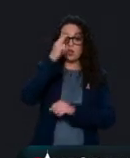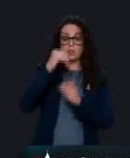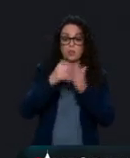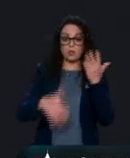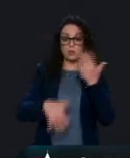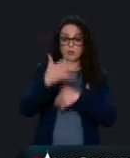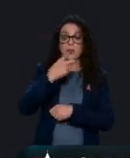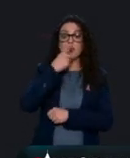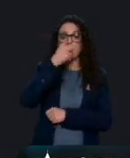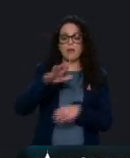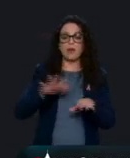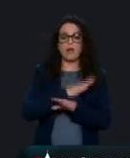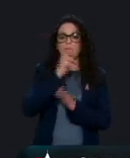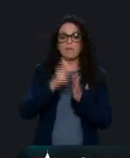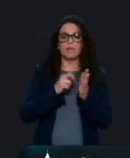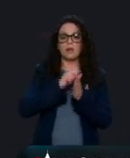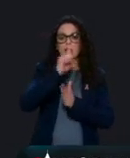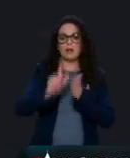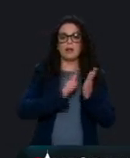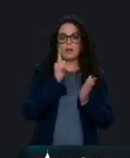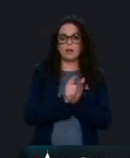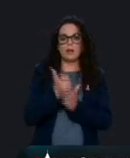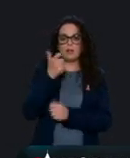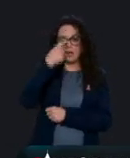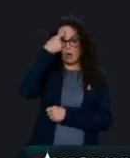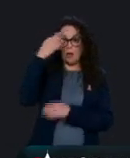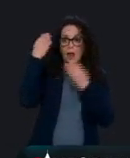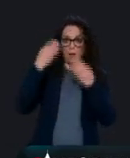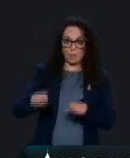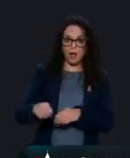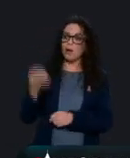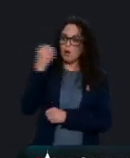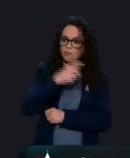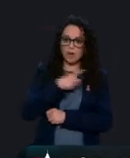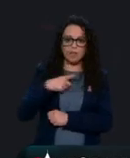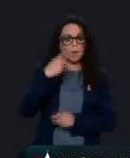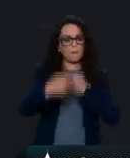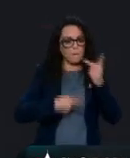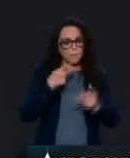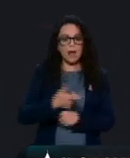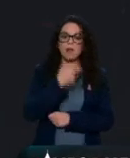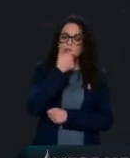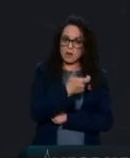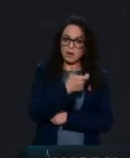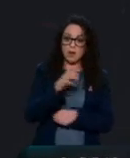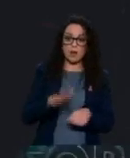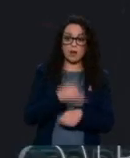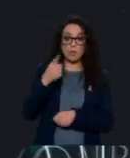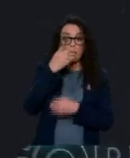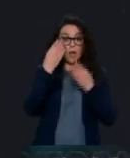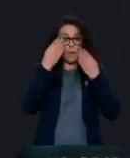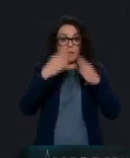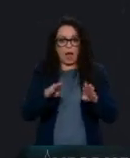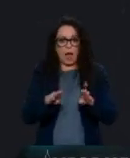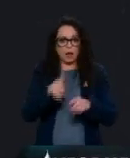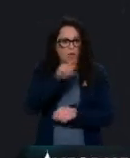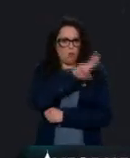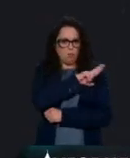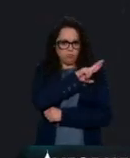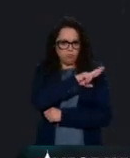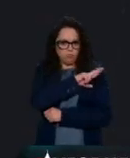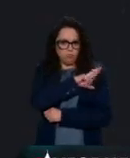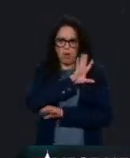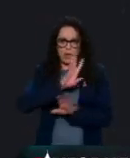reforma financiera, es decir, para tratar de obligar a que los bancos prestaran dinero, porque teníamos a estos bancos privatizados,